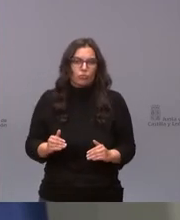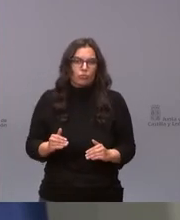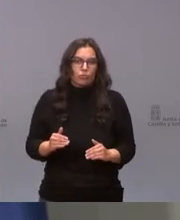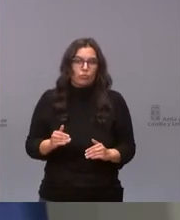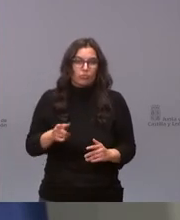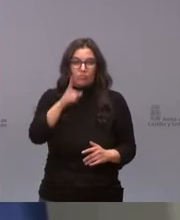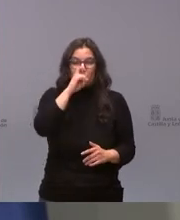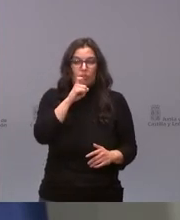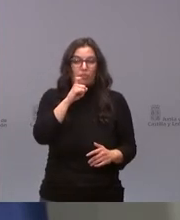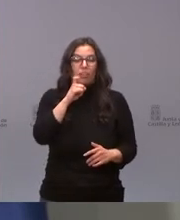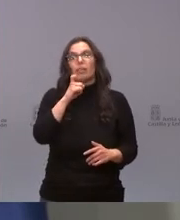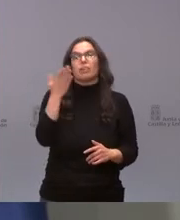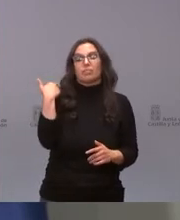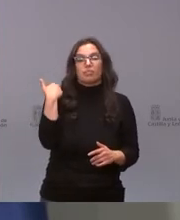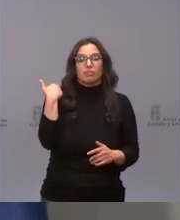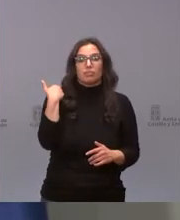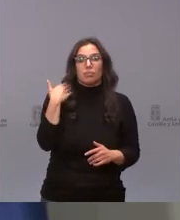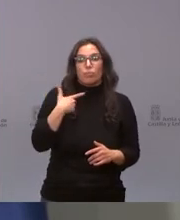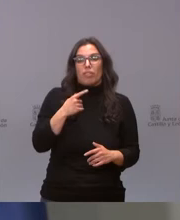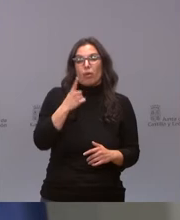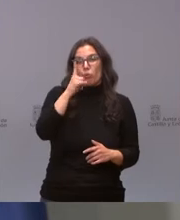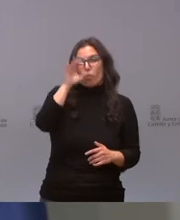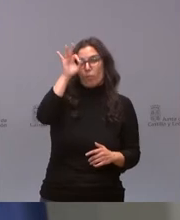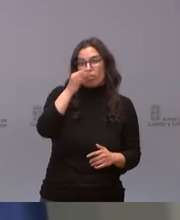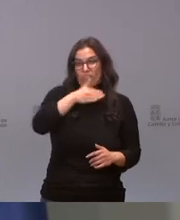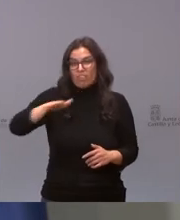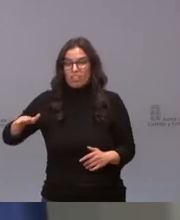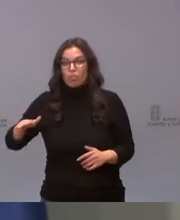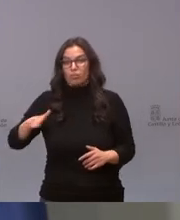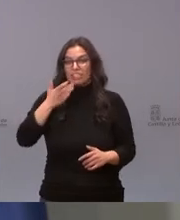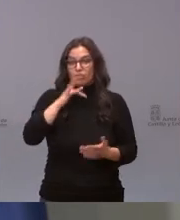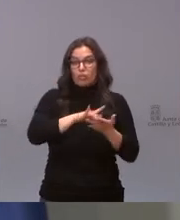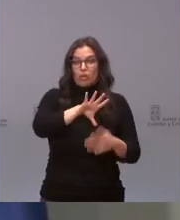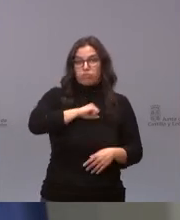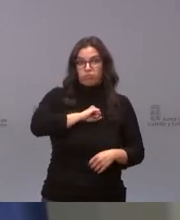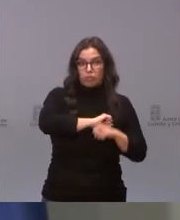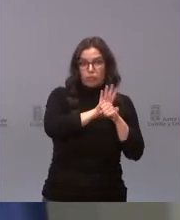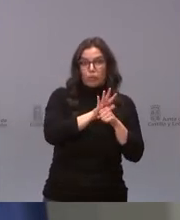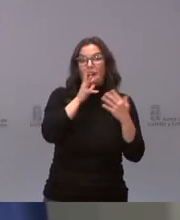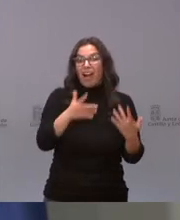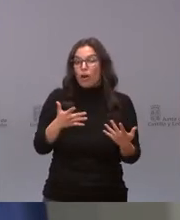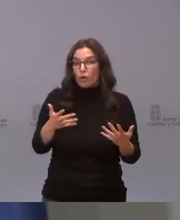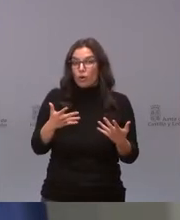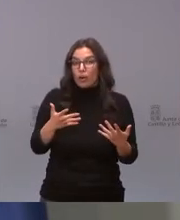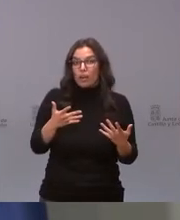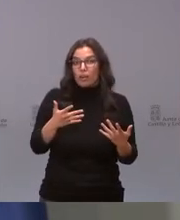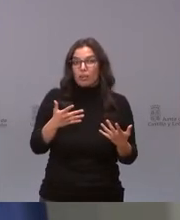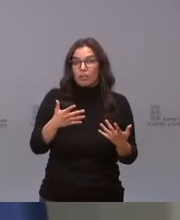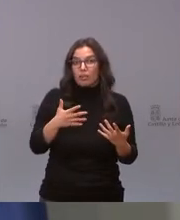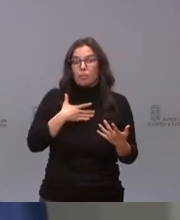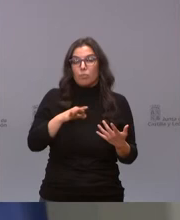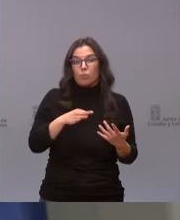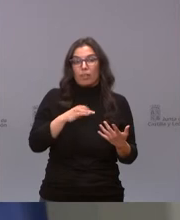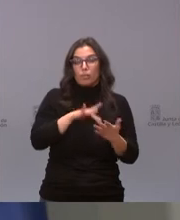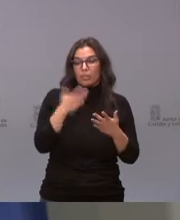Recuerden ustedes que la letalidad era aproximadamente el 1,1% y que nosotros estábamos teniendo ahora 300 casos de